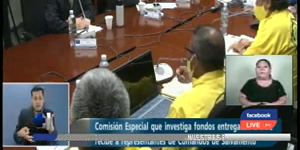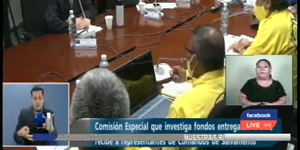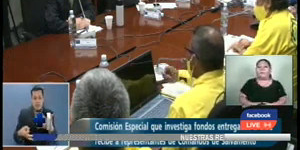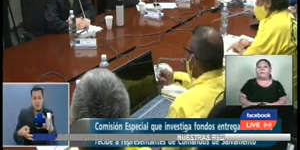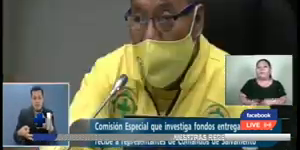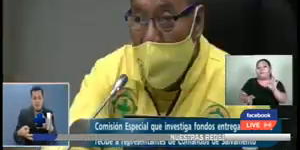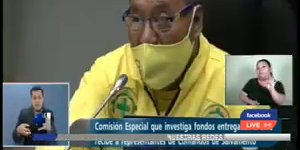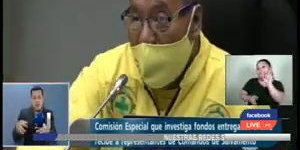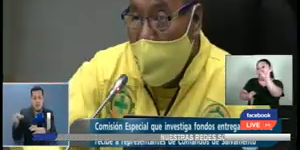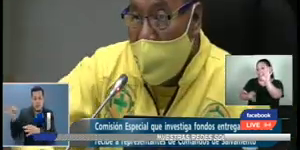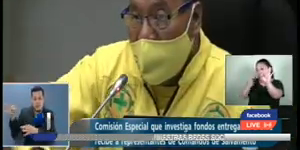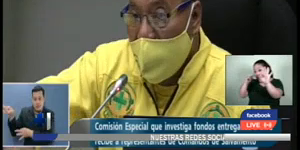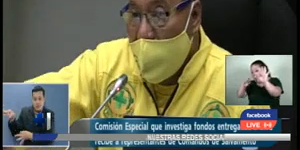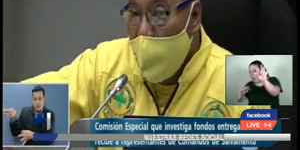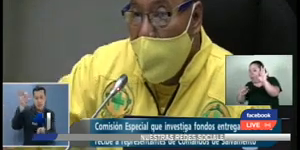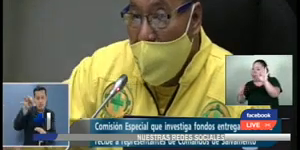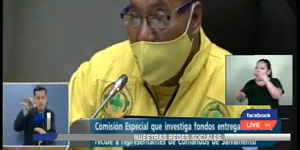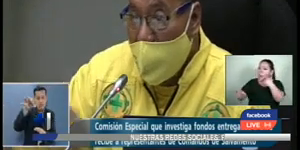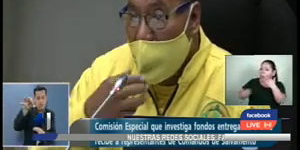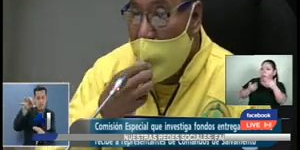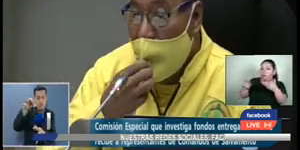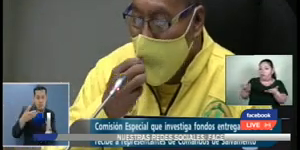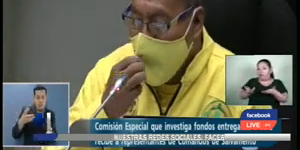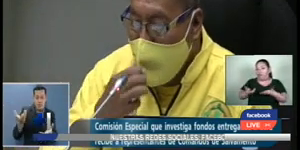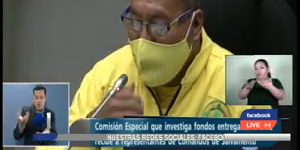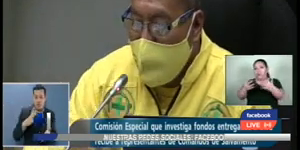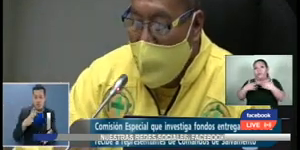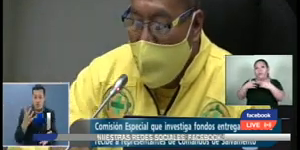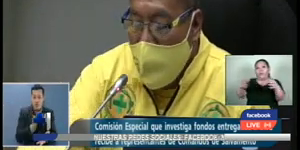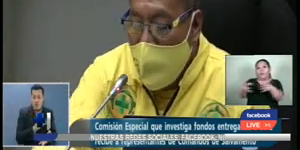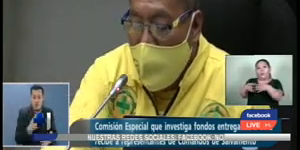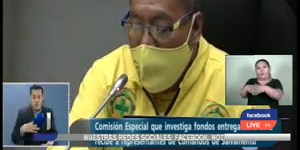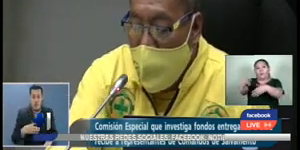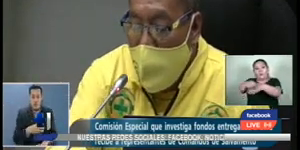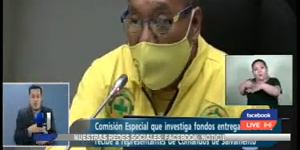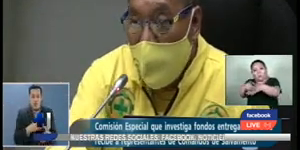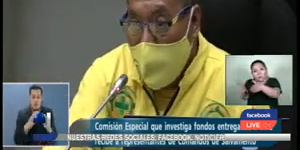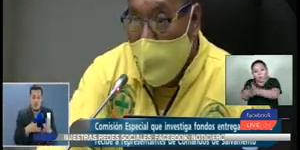y se la presentamos a ella y le presentamos al Pleno de la Comisión,